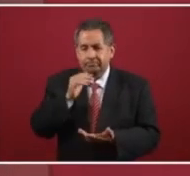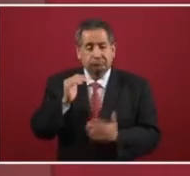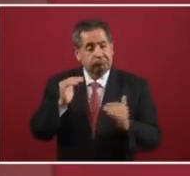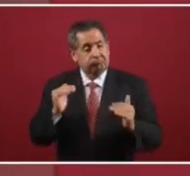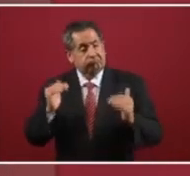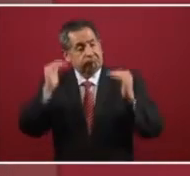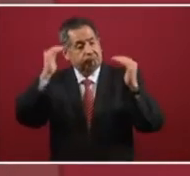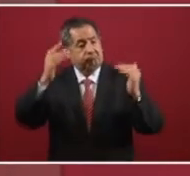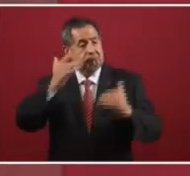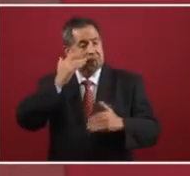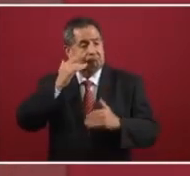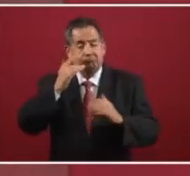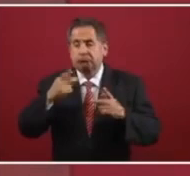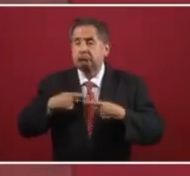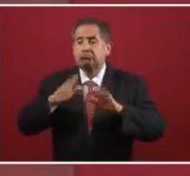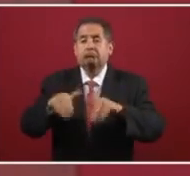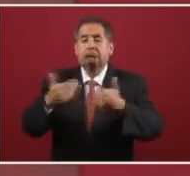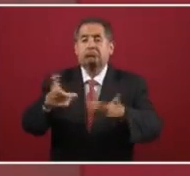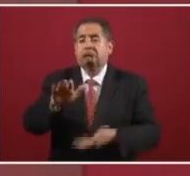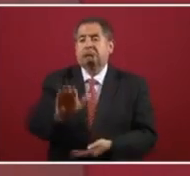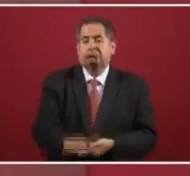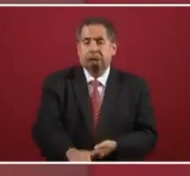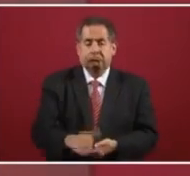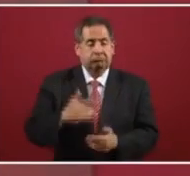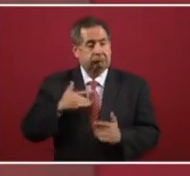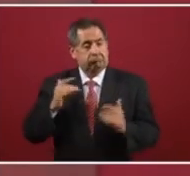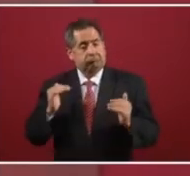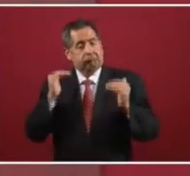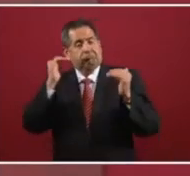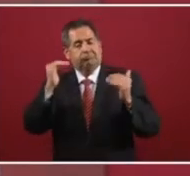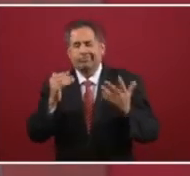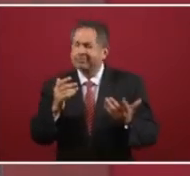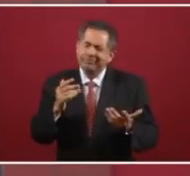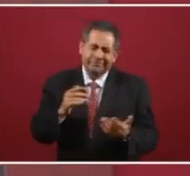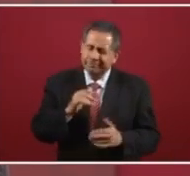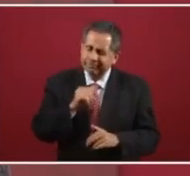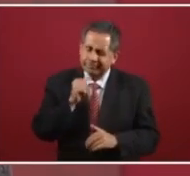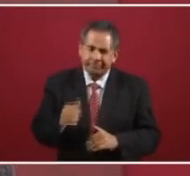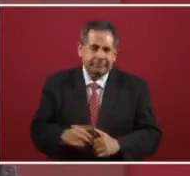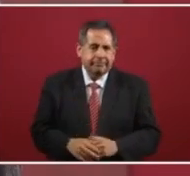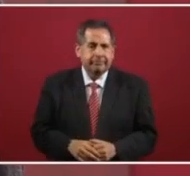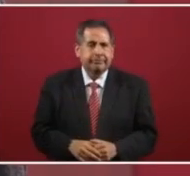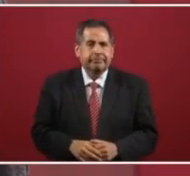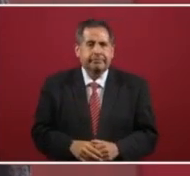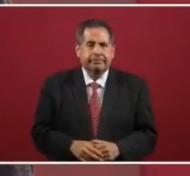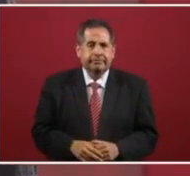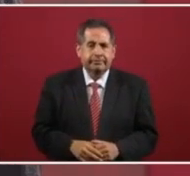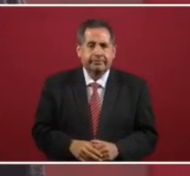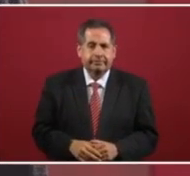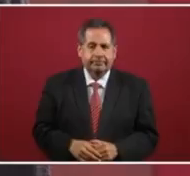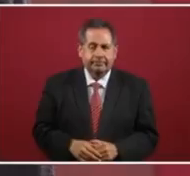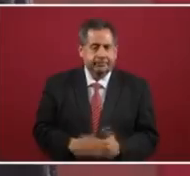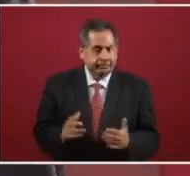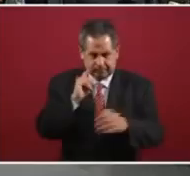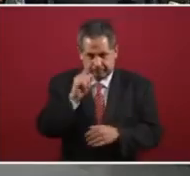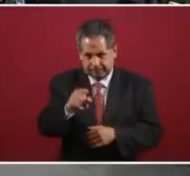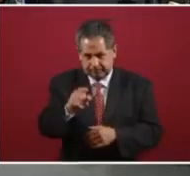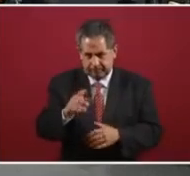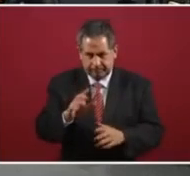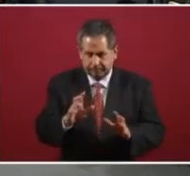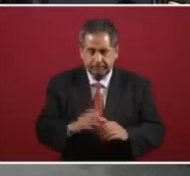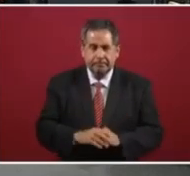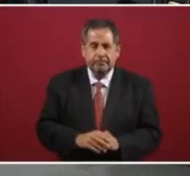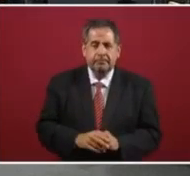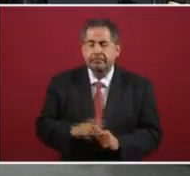privilegios para nadie. Asimismo, lamentó el asesinato en Coahuila de un migrante hondureño y dijo ya